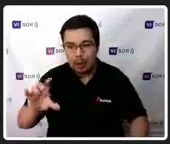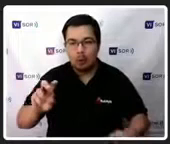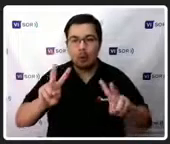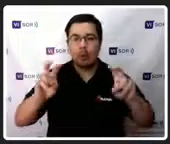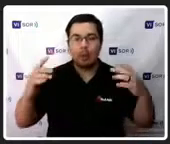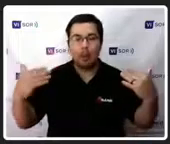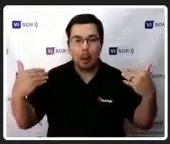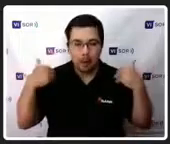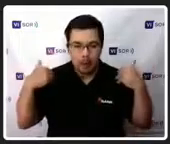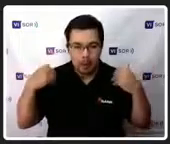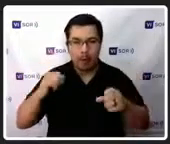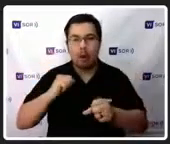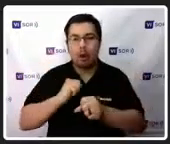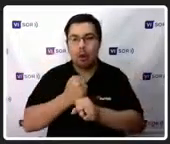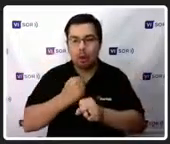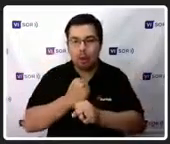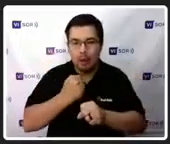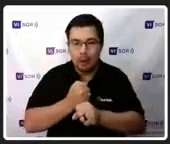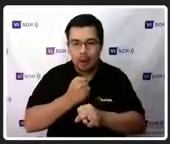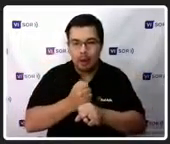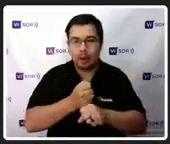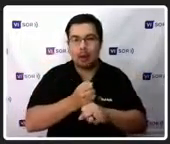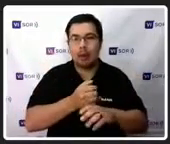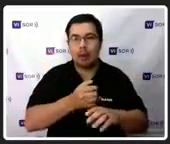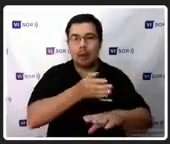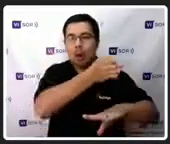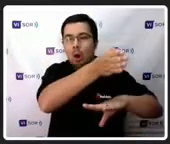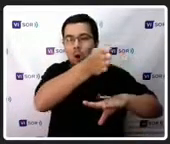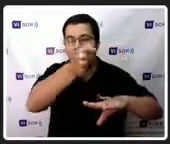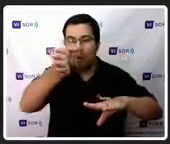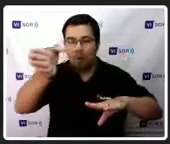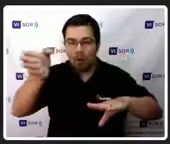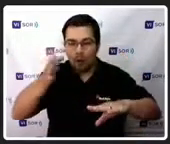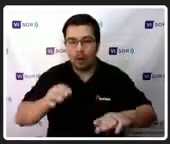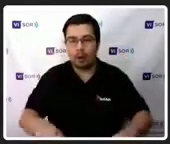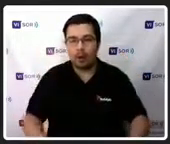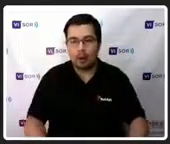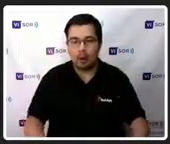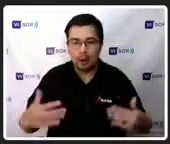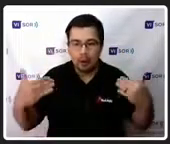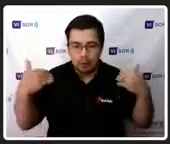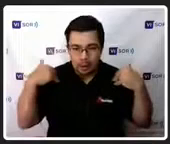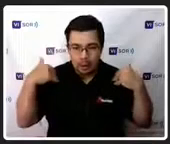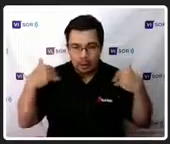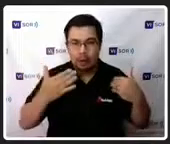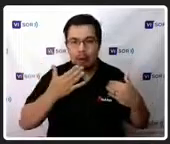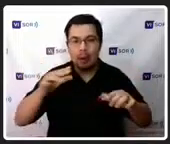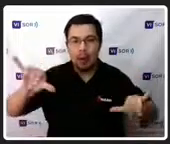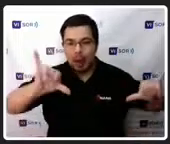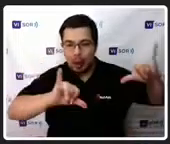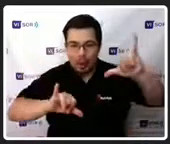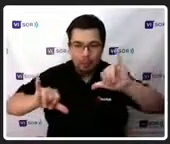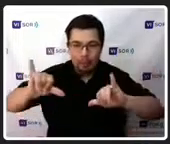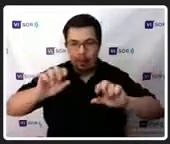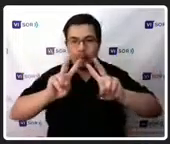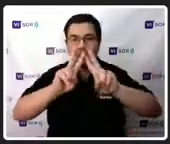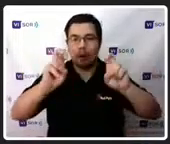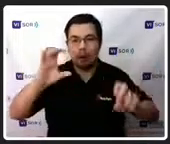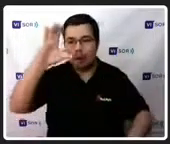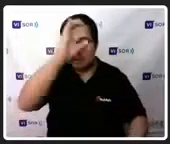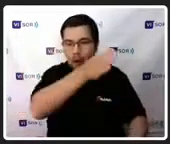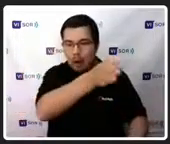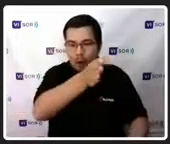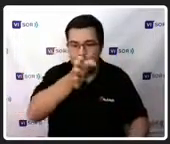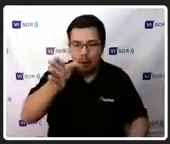con terrenos o con laboratorios, ¿ya? Y en el caso de turismo y hotelería, Utilizamos mucho el taller,